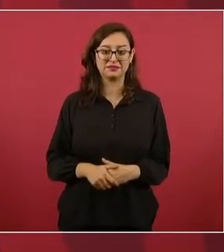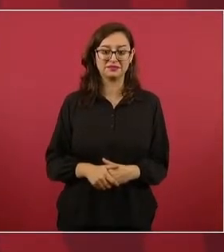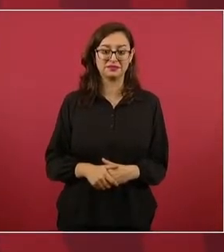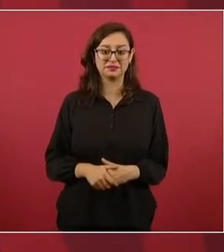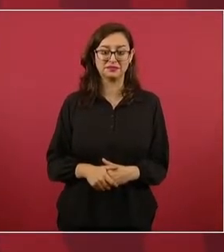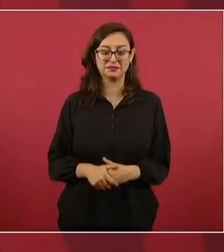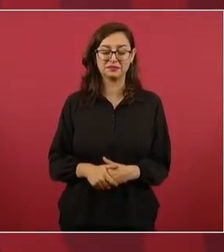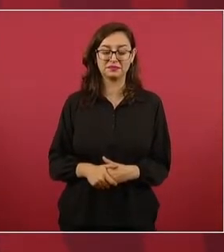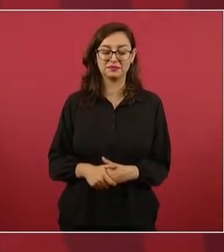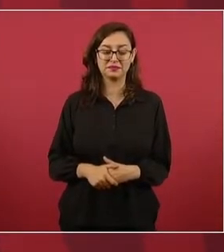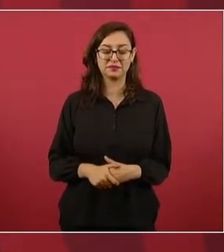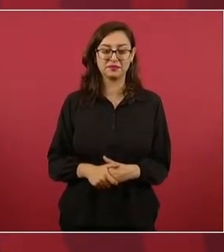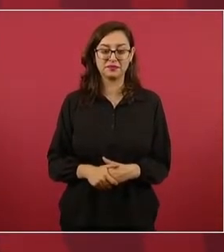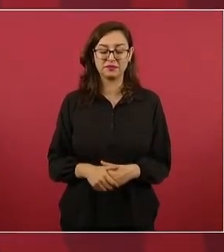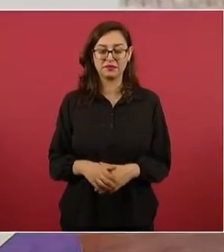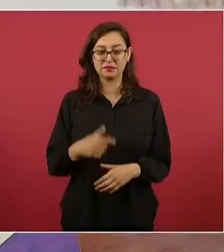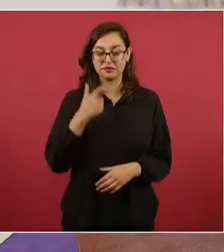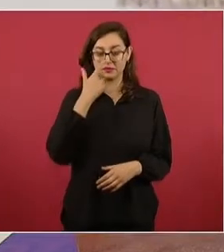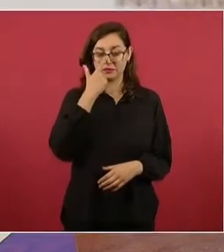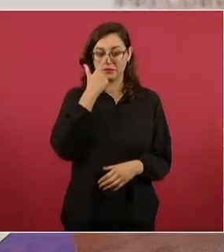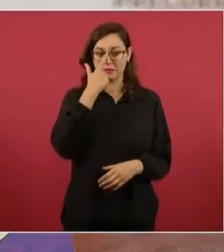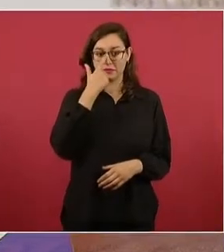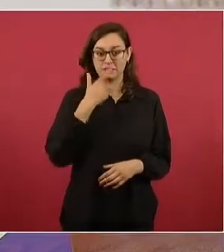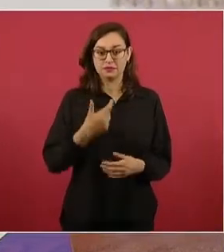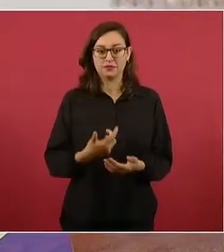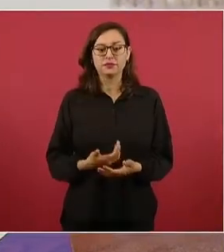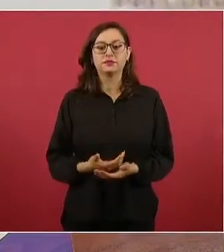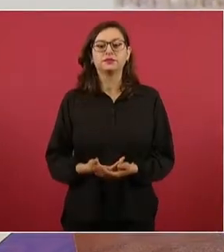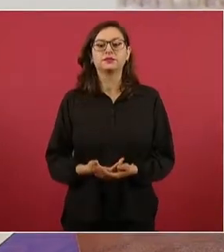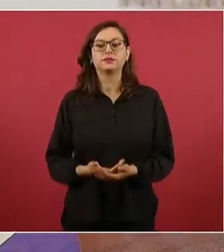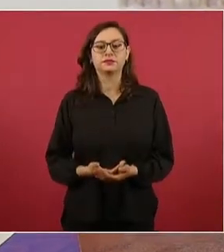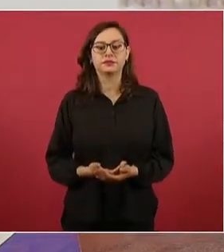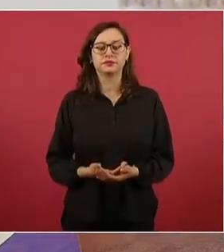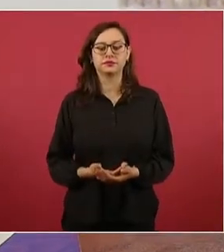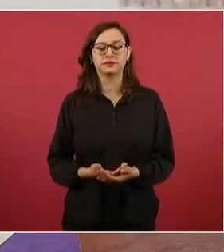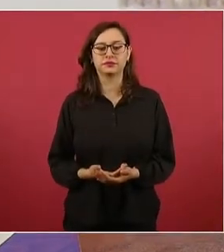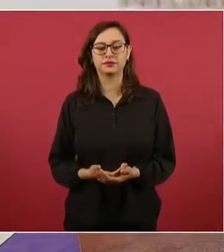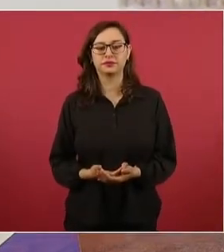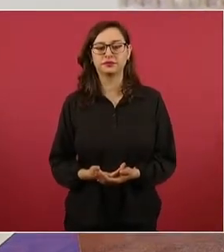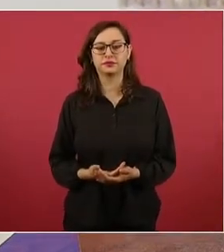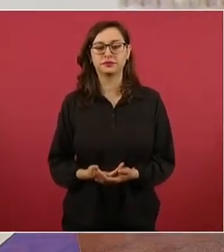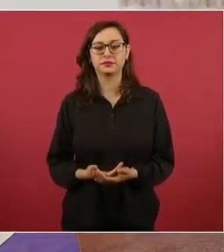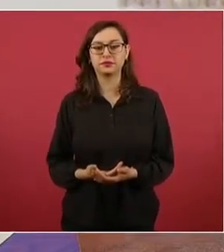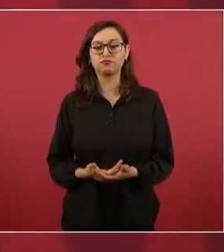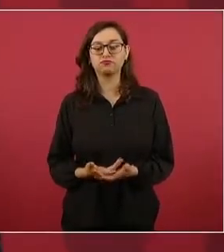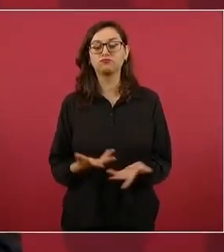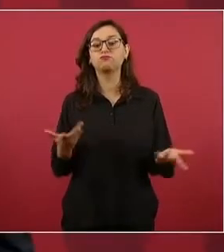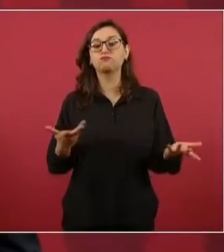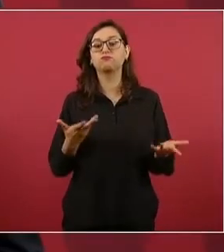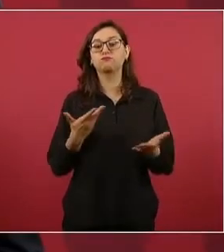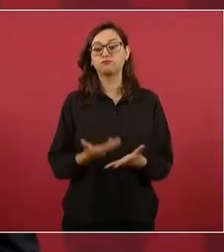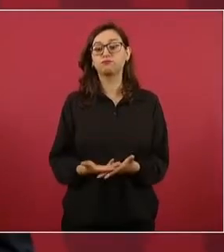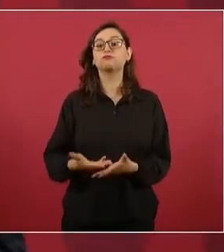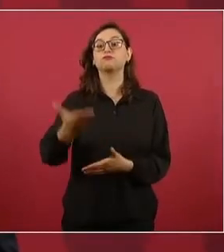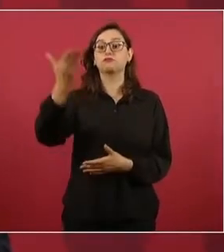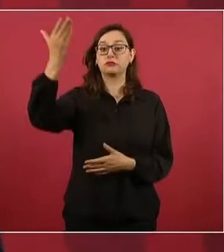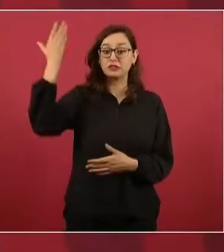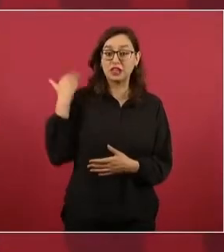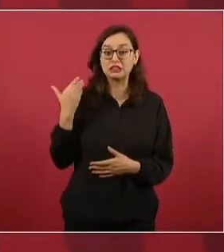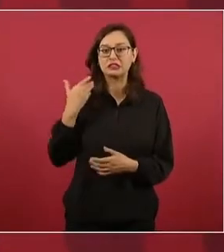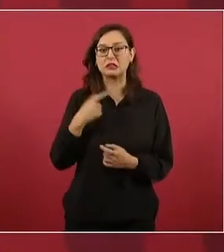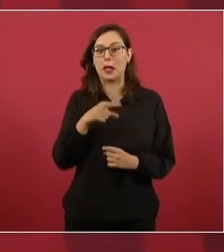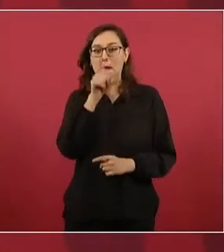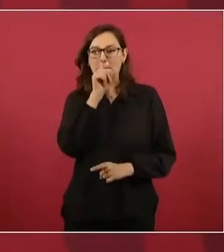Antes, ya lo hemos dicho, la calumnia cuando no